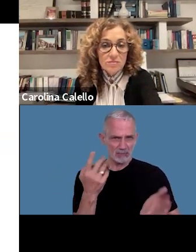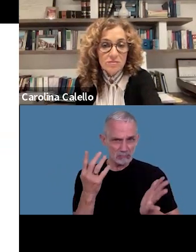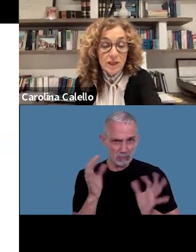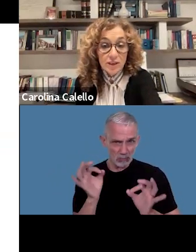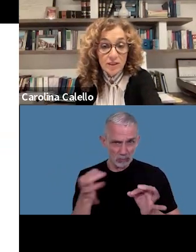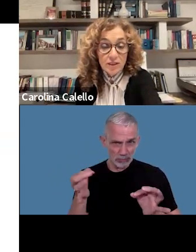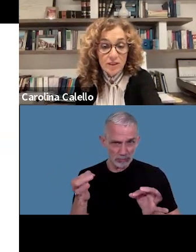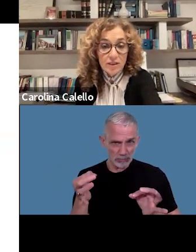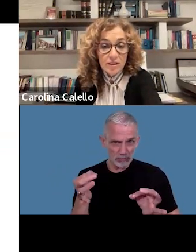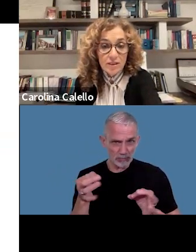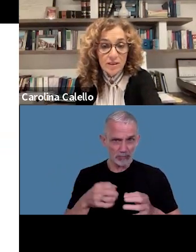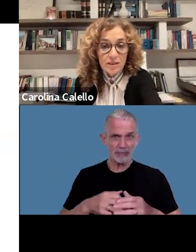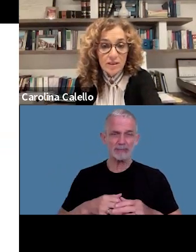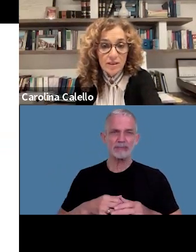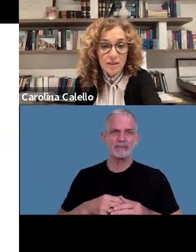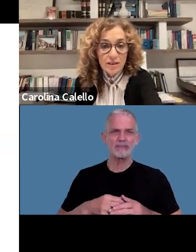no